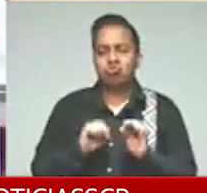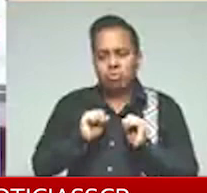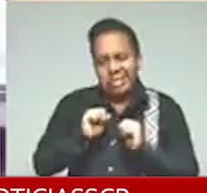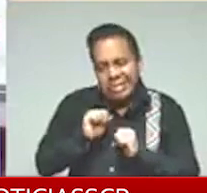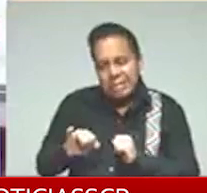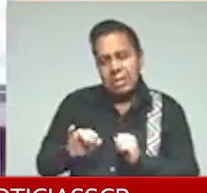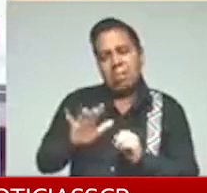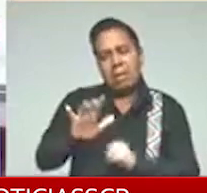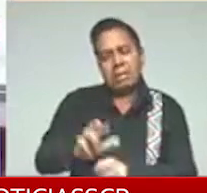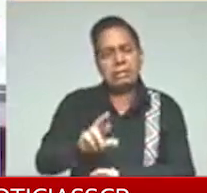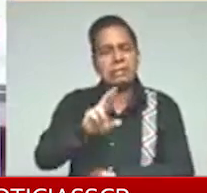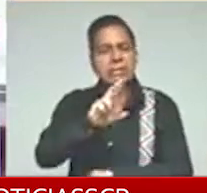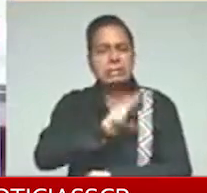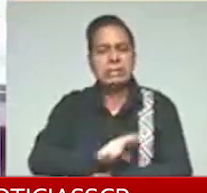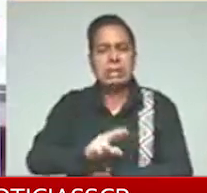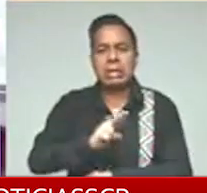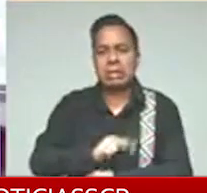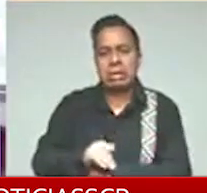concesionada